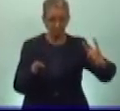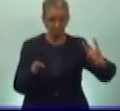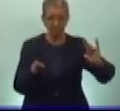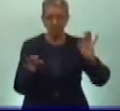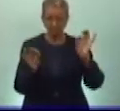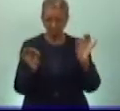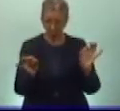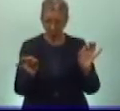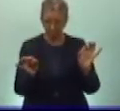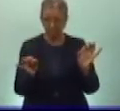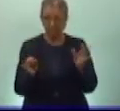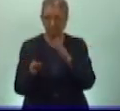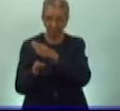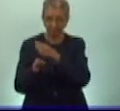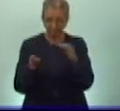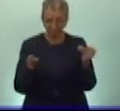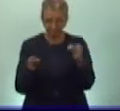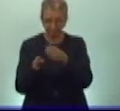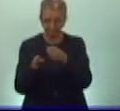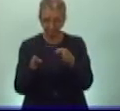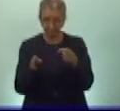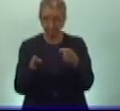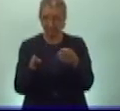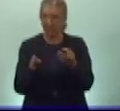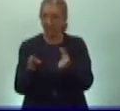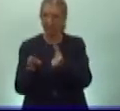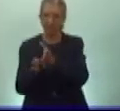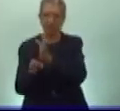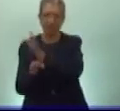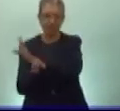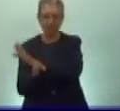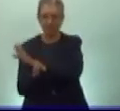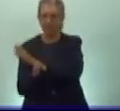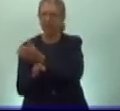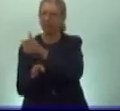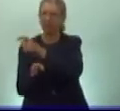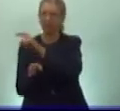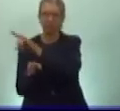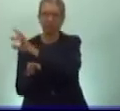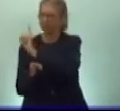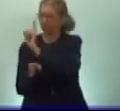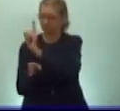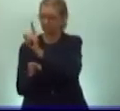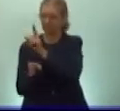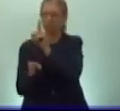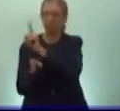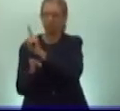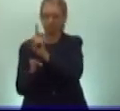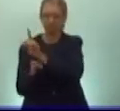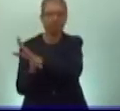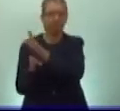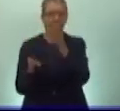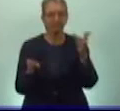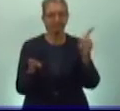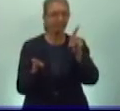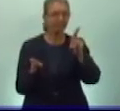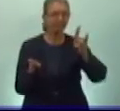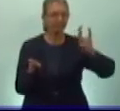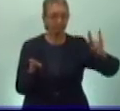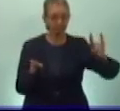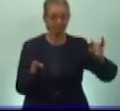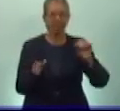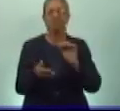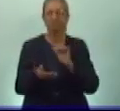de espacio, desde 11 hasta 19. Les doy un breve tiempo para que puedan